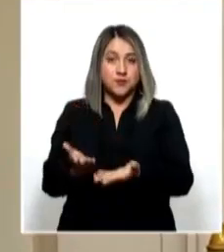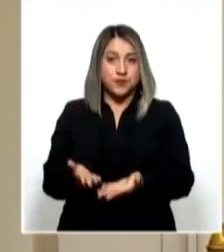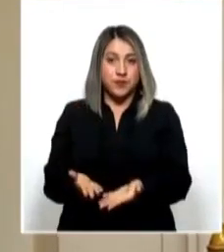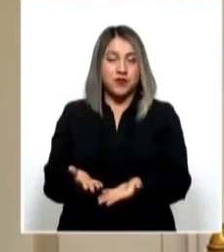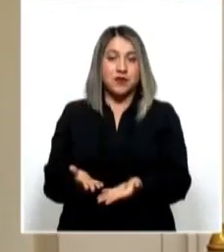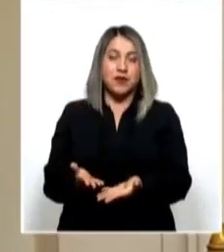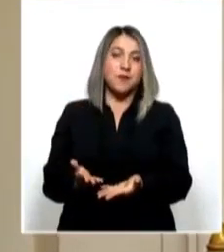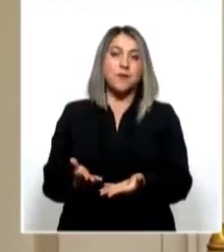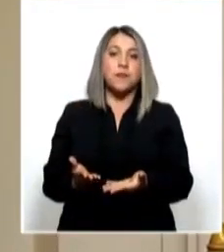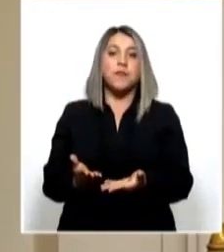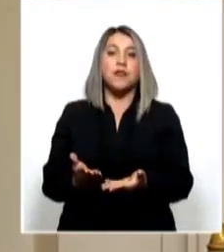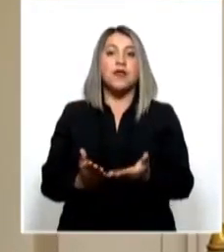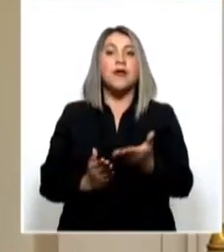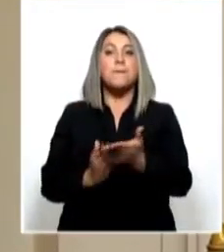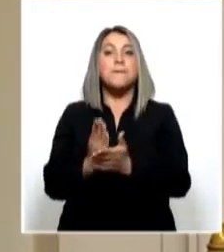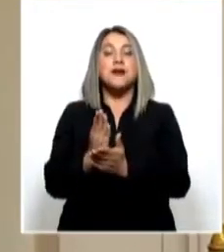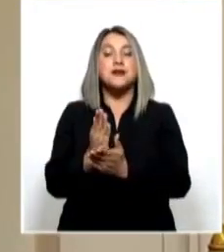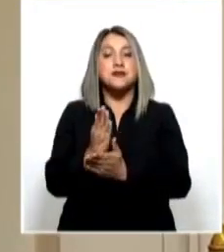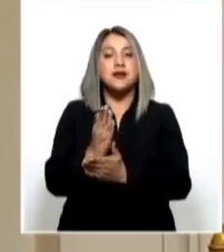nazca de un debate democrático.